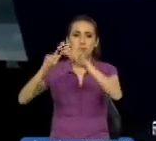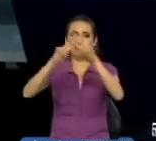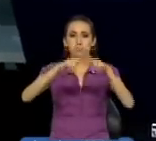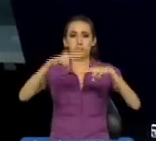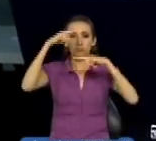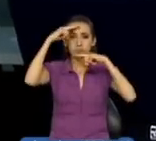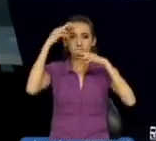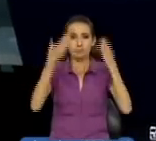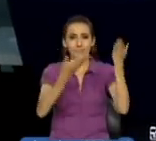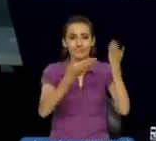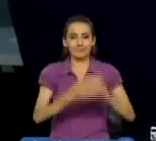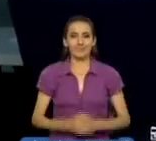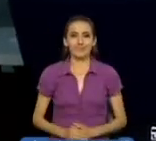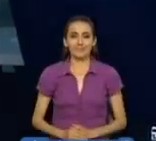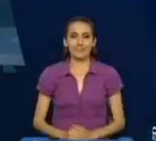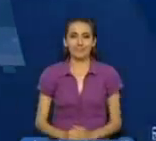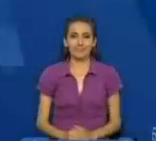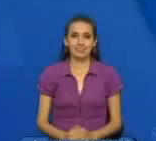luego de los